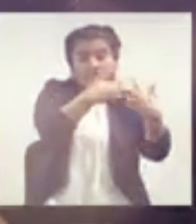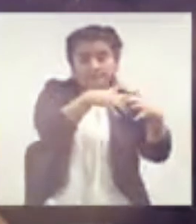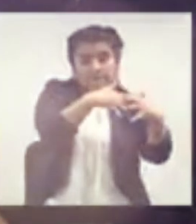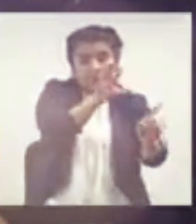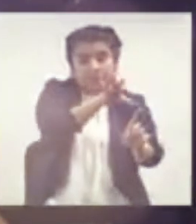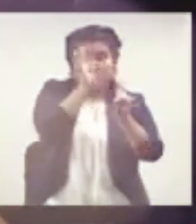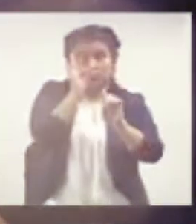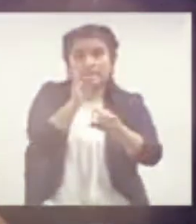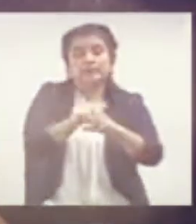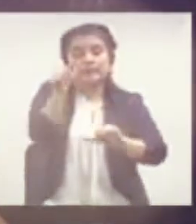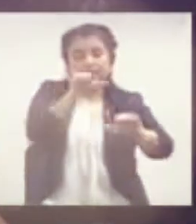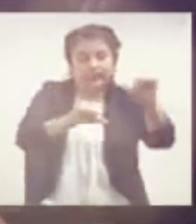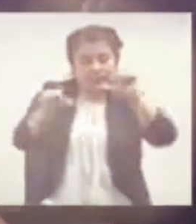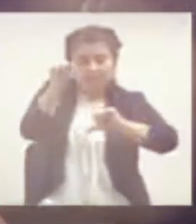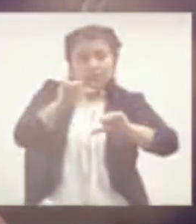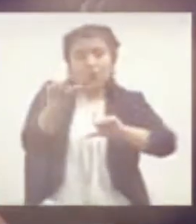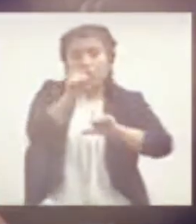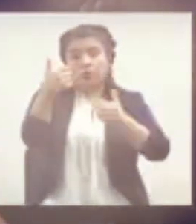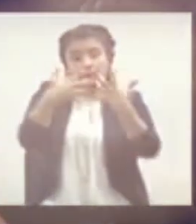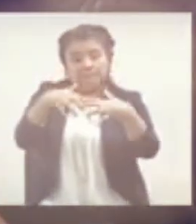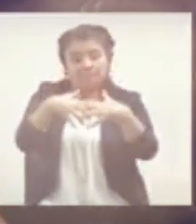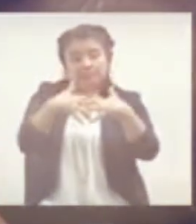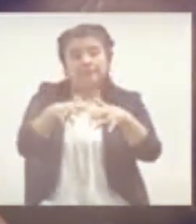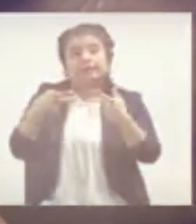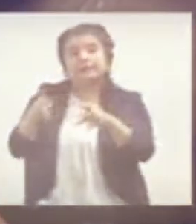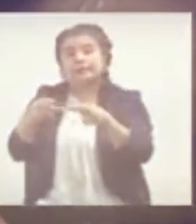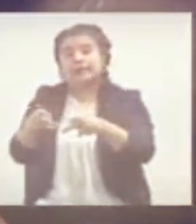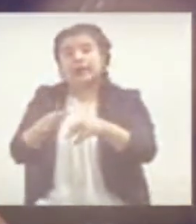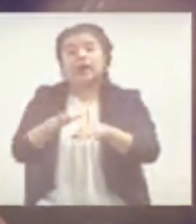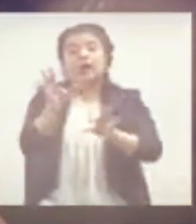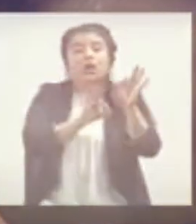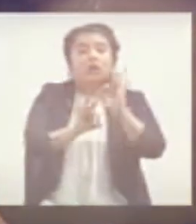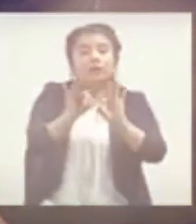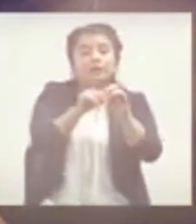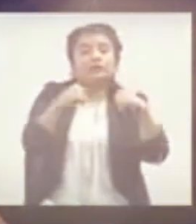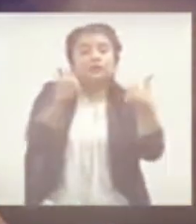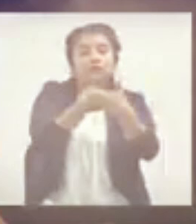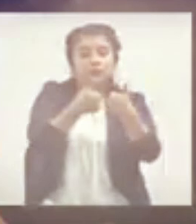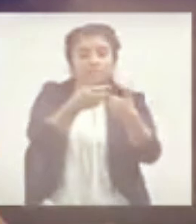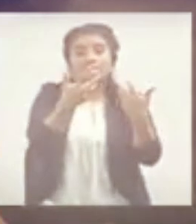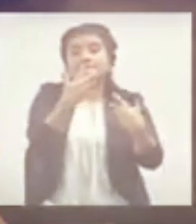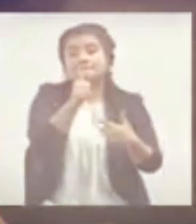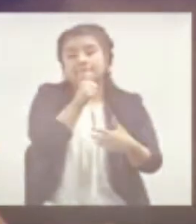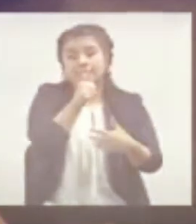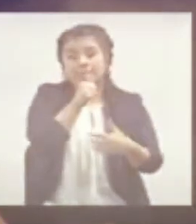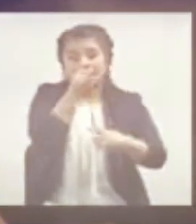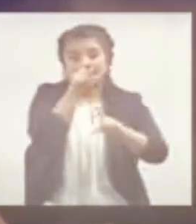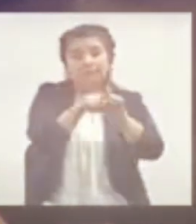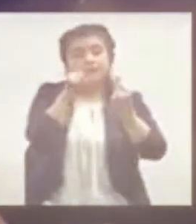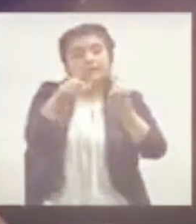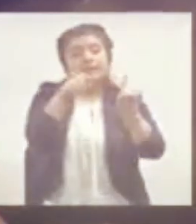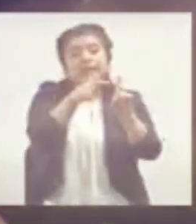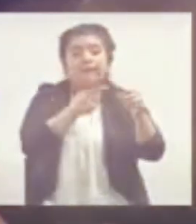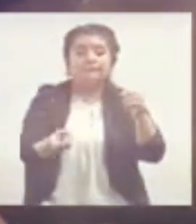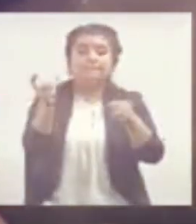de agroquímicos o alguna exportadora que a un directivo de la Cámara de Agro o una asociación o cooperativa. Actualmente he observado que la